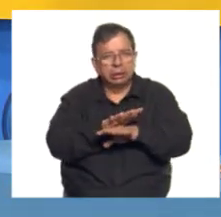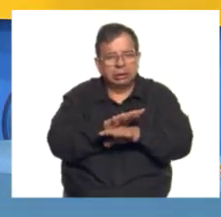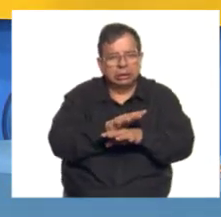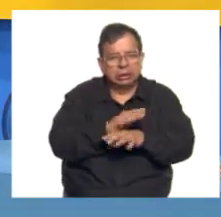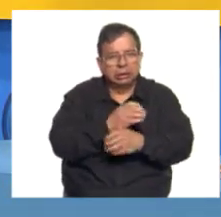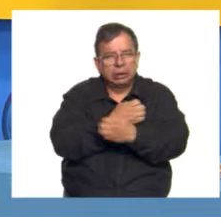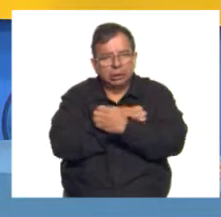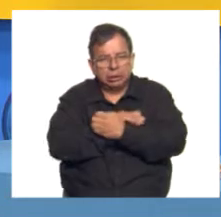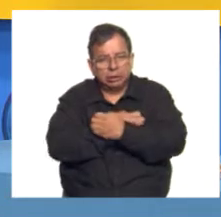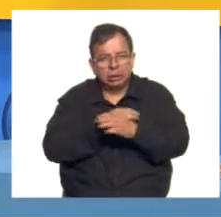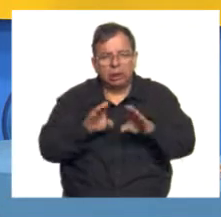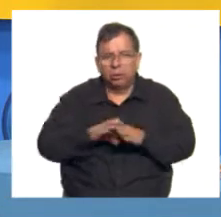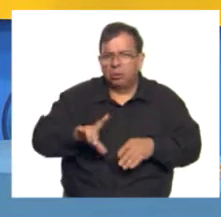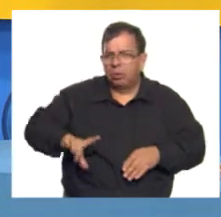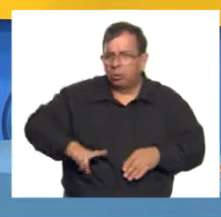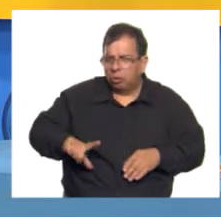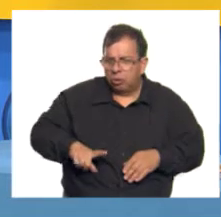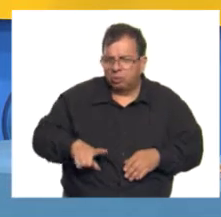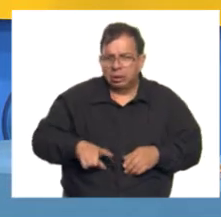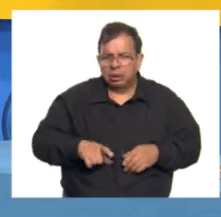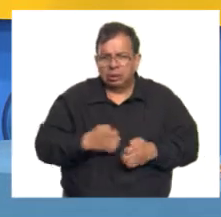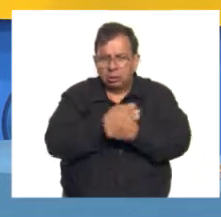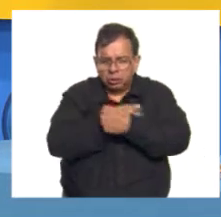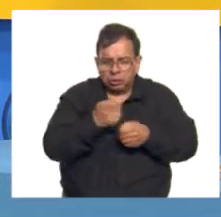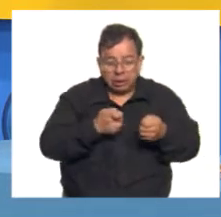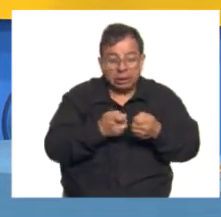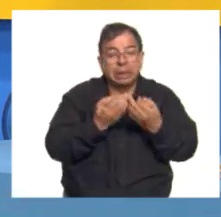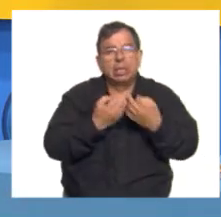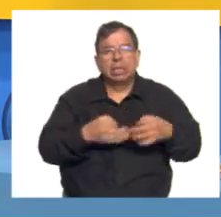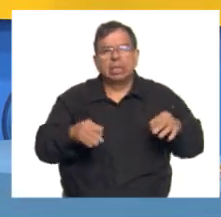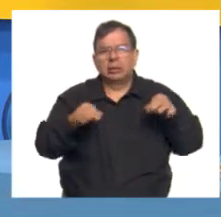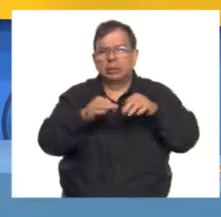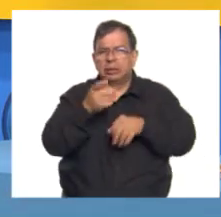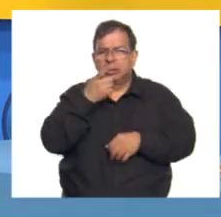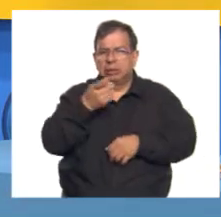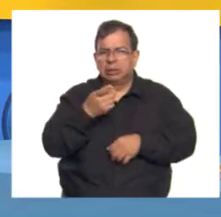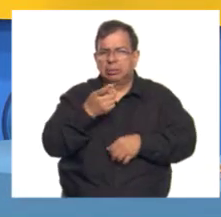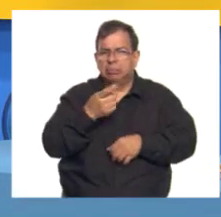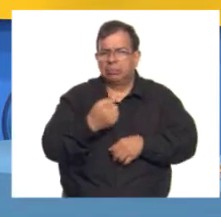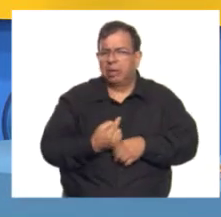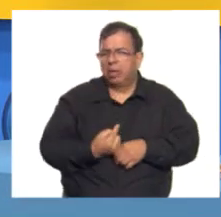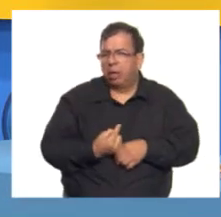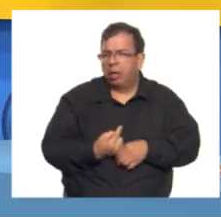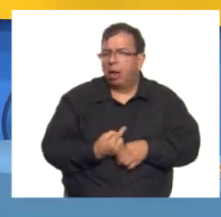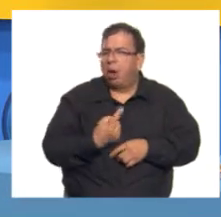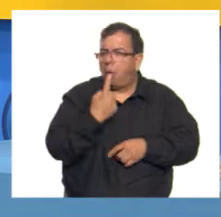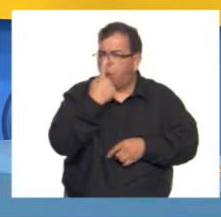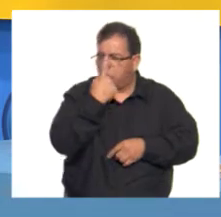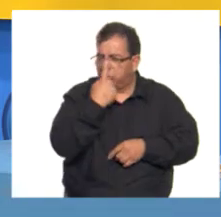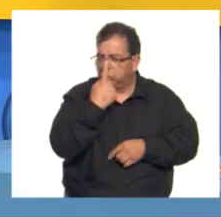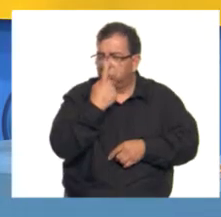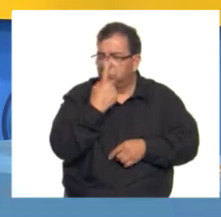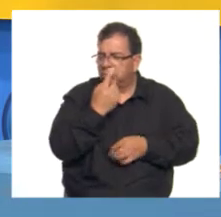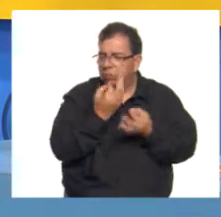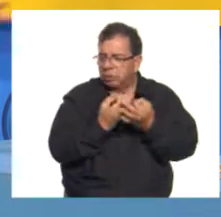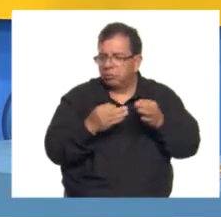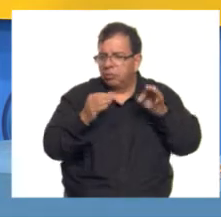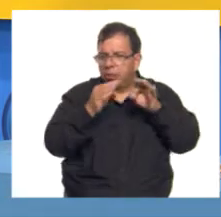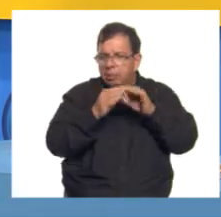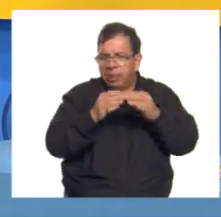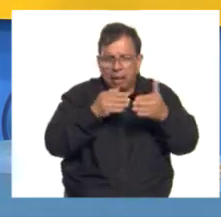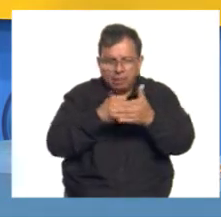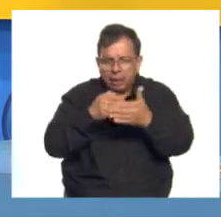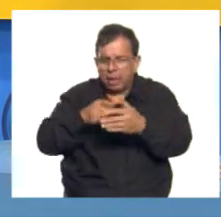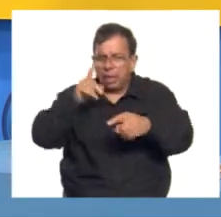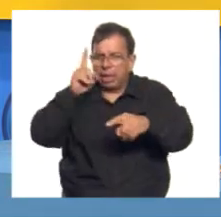la capacidad del Estado para controlarla, es muy importante que mencionemos una medida más que se tomó para eliminar muchas de las barreras